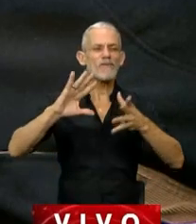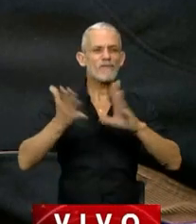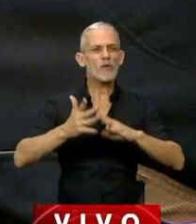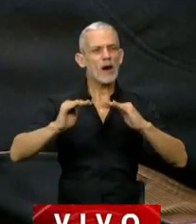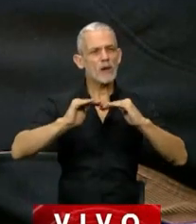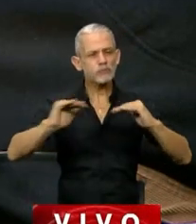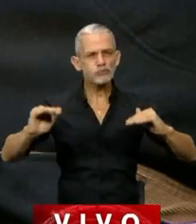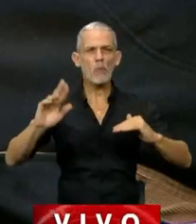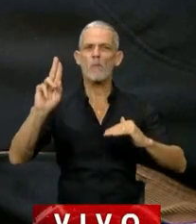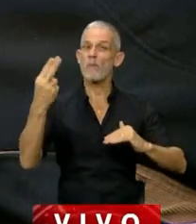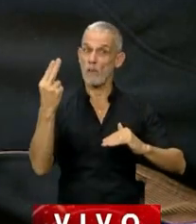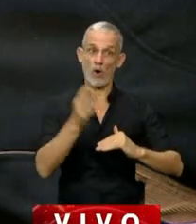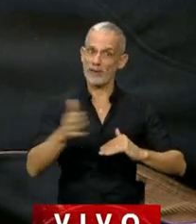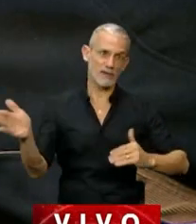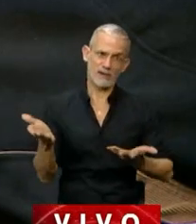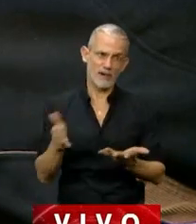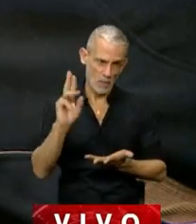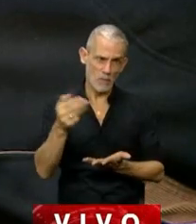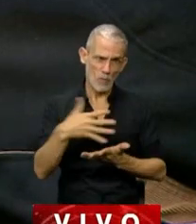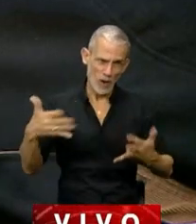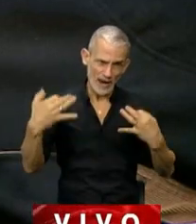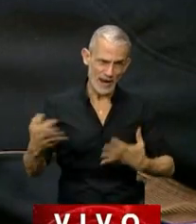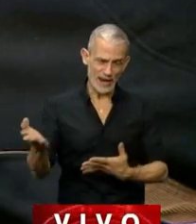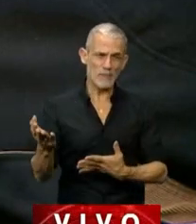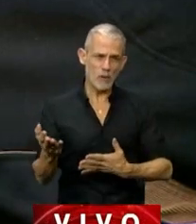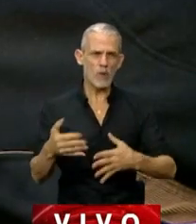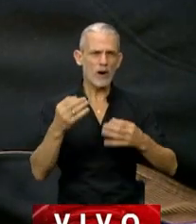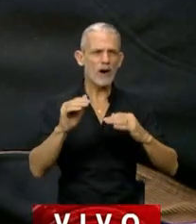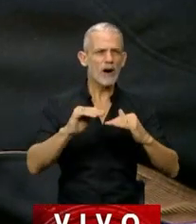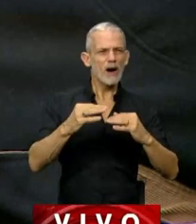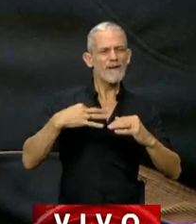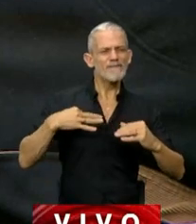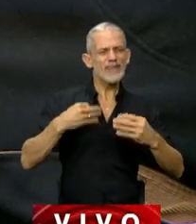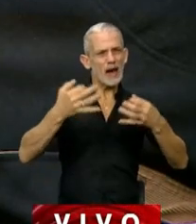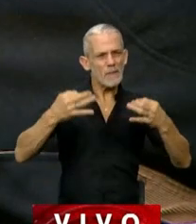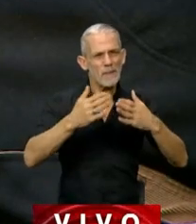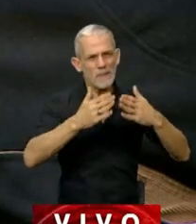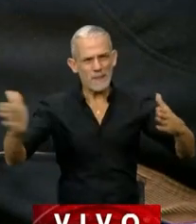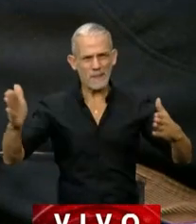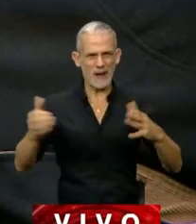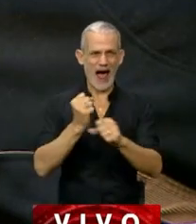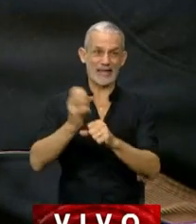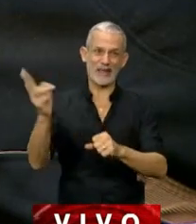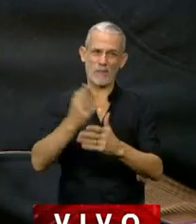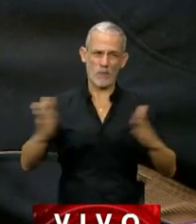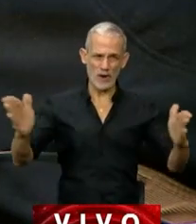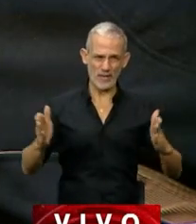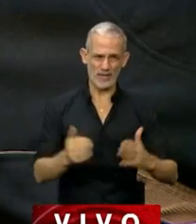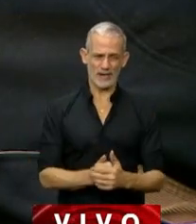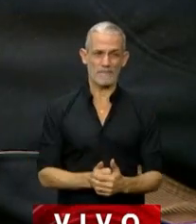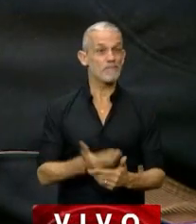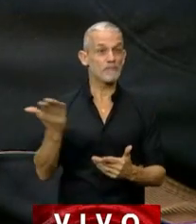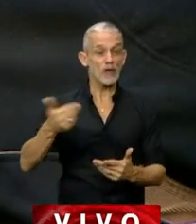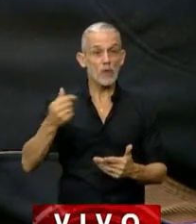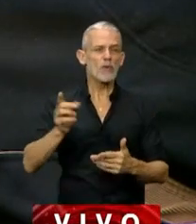digna de morir. Entonces me parece que por ahí estaría bueno empezar a pensar que